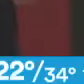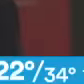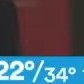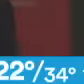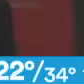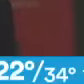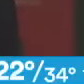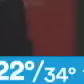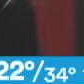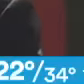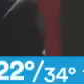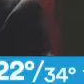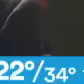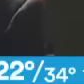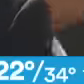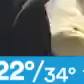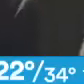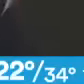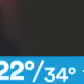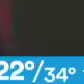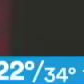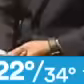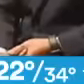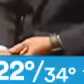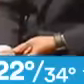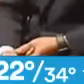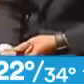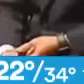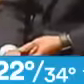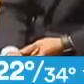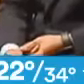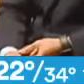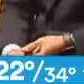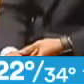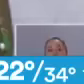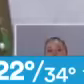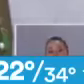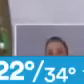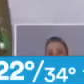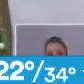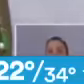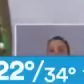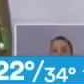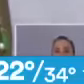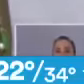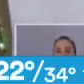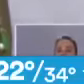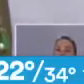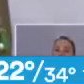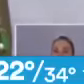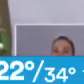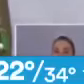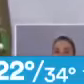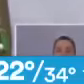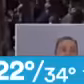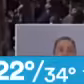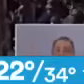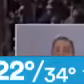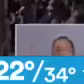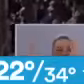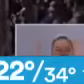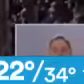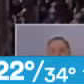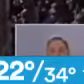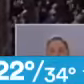porque había un gran equipo, un gran líder, pero nos costó muchísimo. Y creo